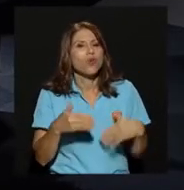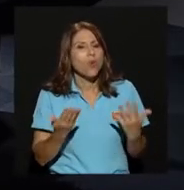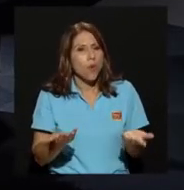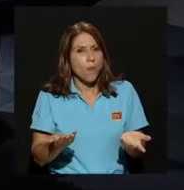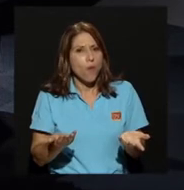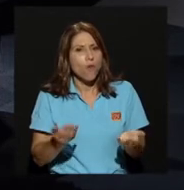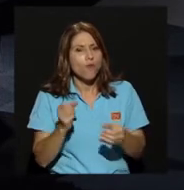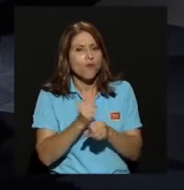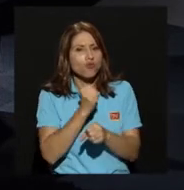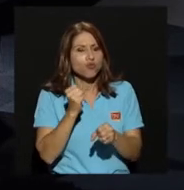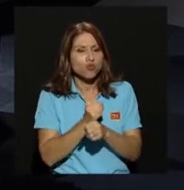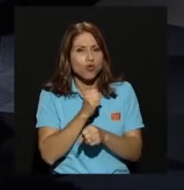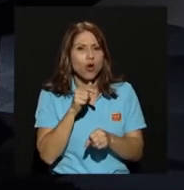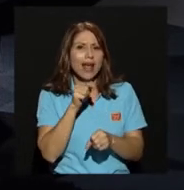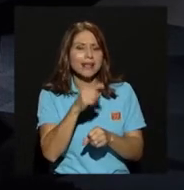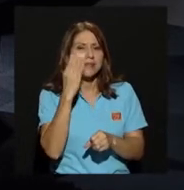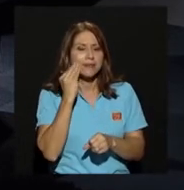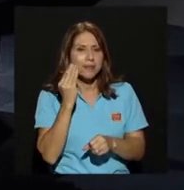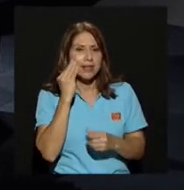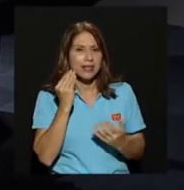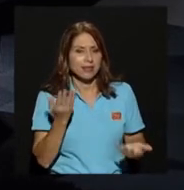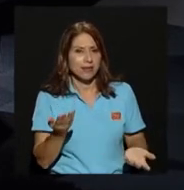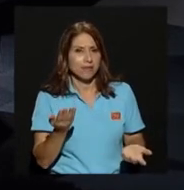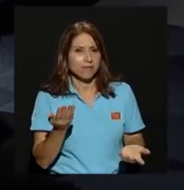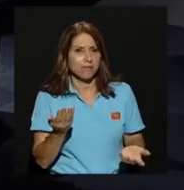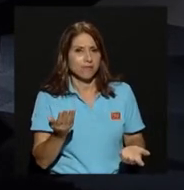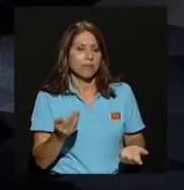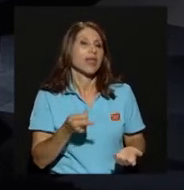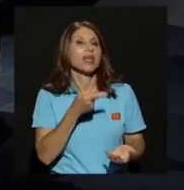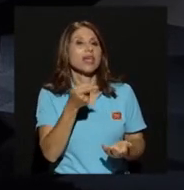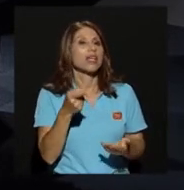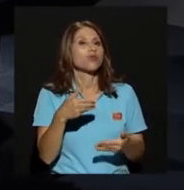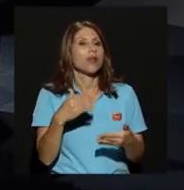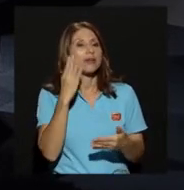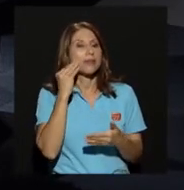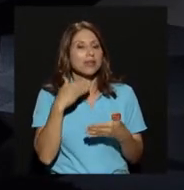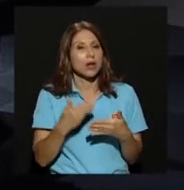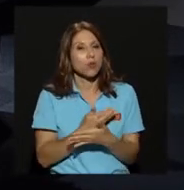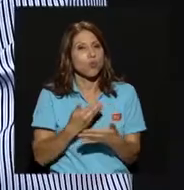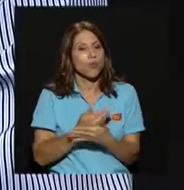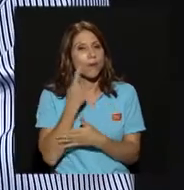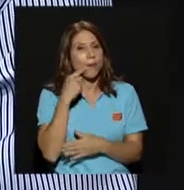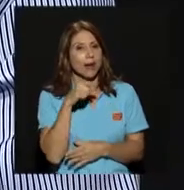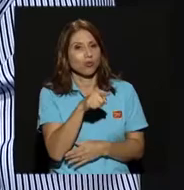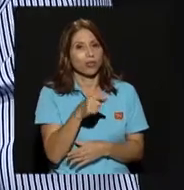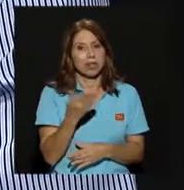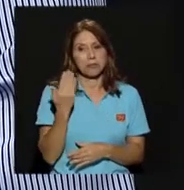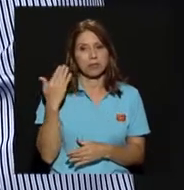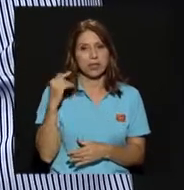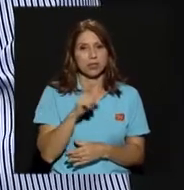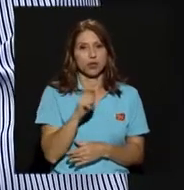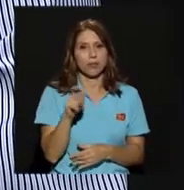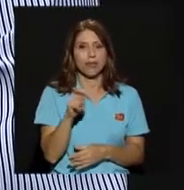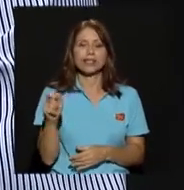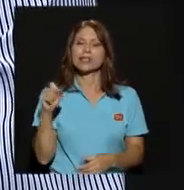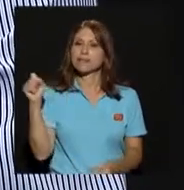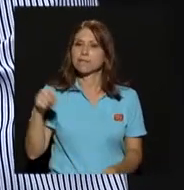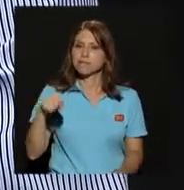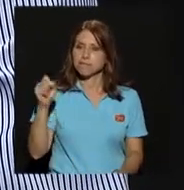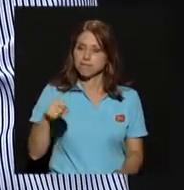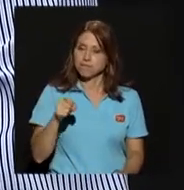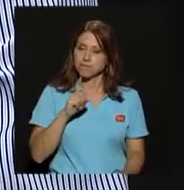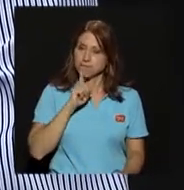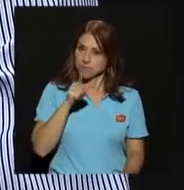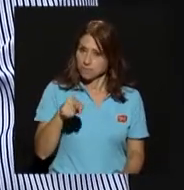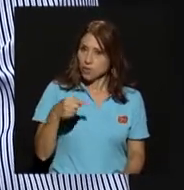cómo funciona esa experiencia que en algún sentido ha sido nueva en estos meses para usted. Sí, lo es. De hecho, yo creo que